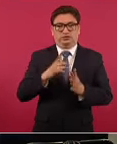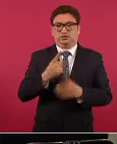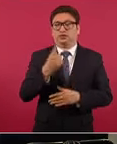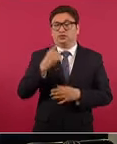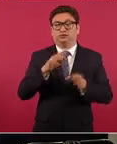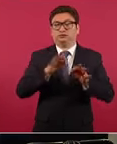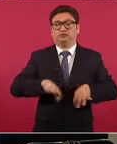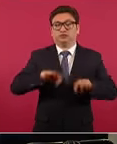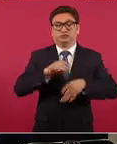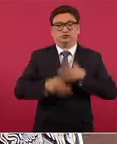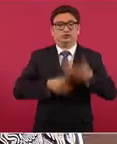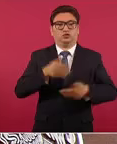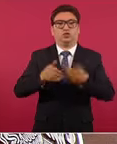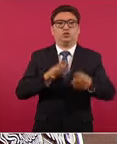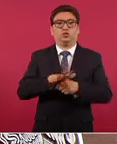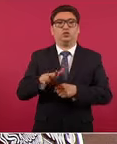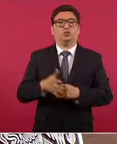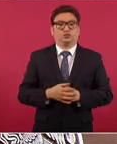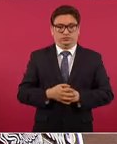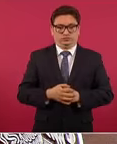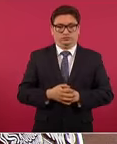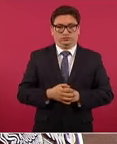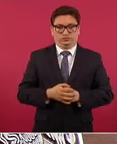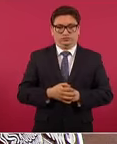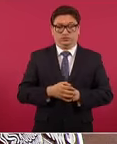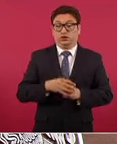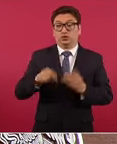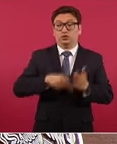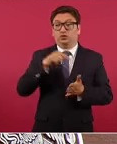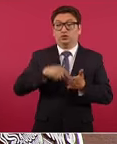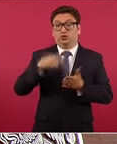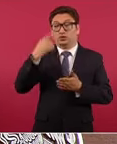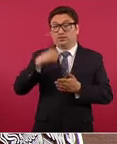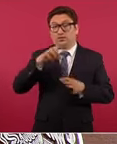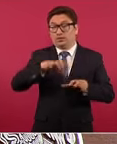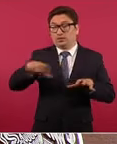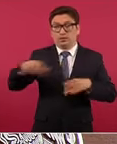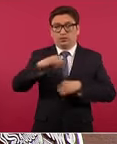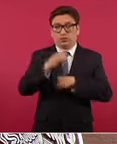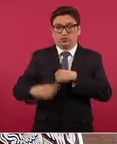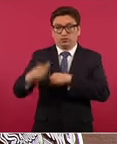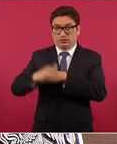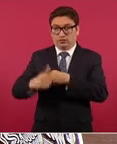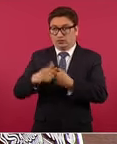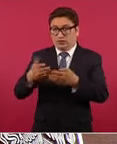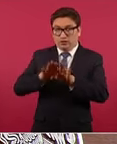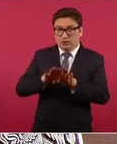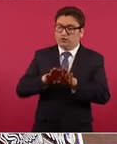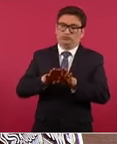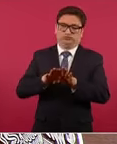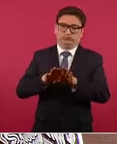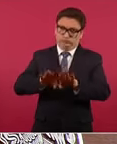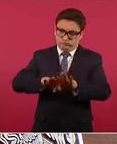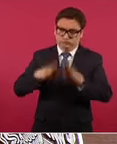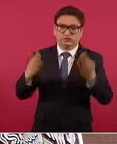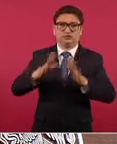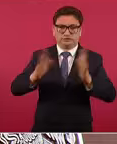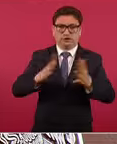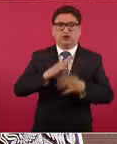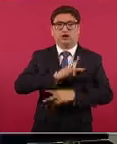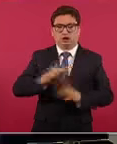importantes del proceso que es habilitar todos los quirófanos un hospital cuyo quirófano está funcionando pues difíciles